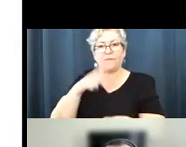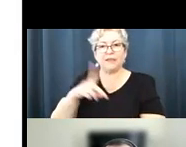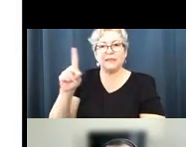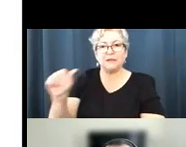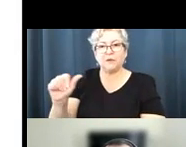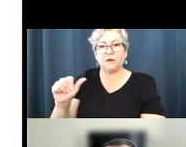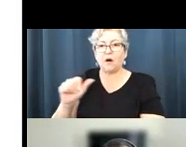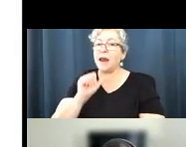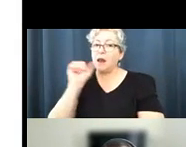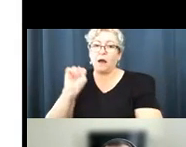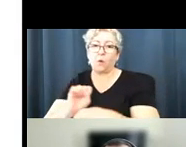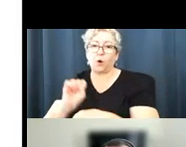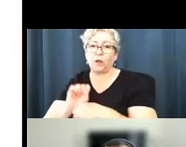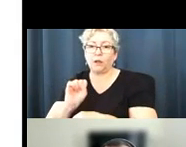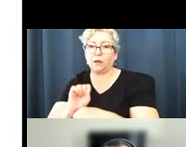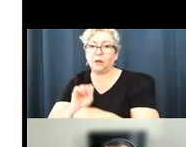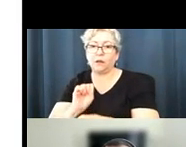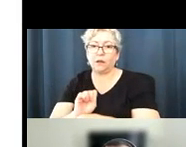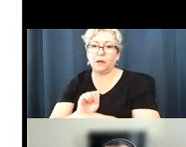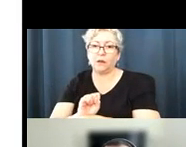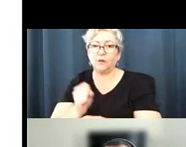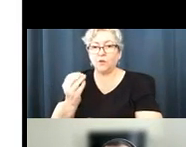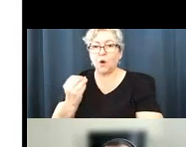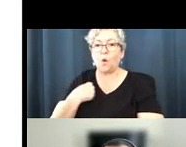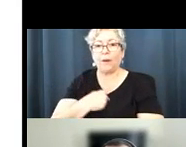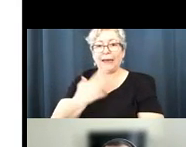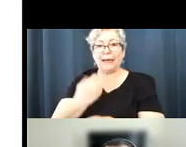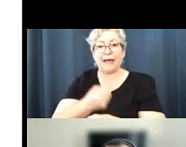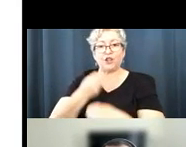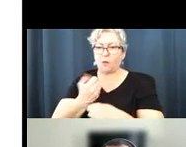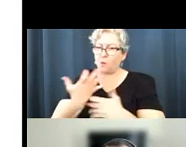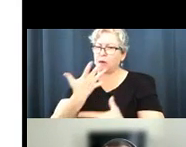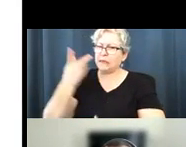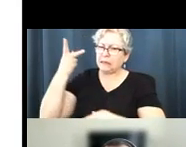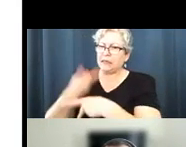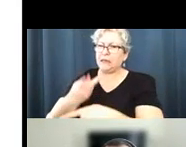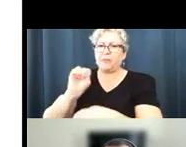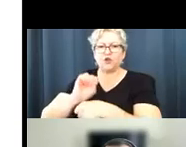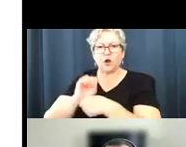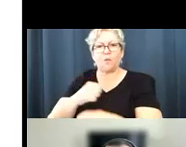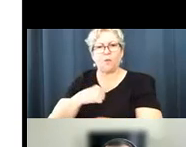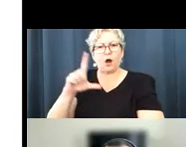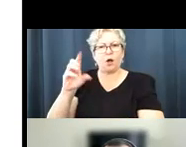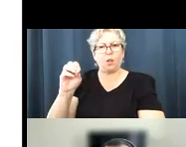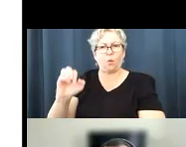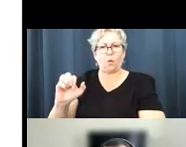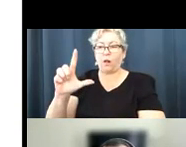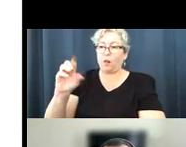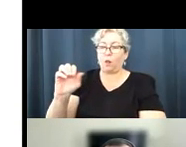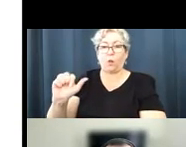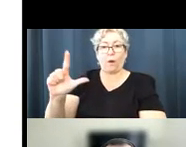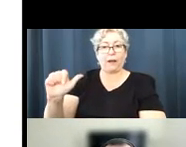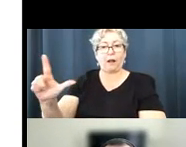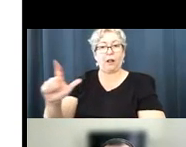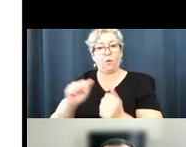con discapacidad están desempleados. Entonces, cuando conseguimos un trabajo, nos gusta mantenerlo.